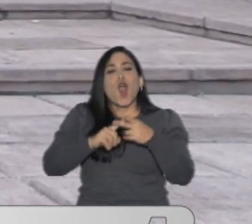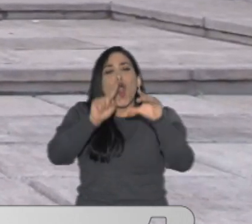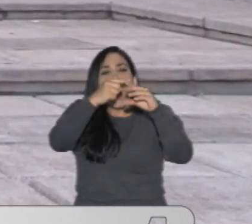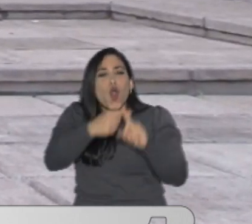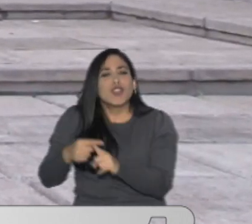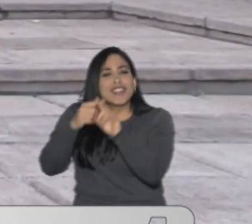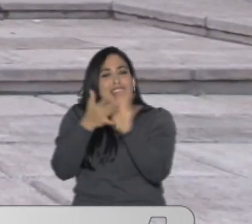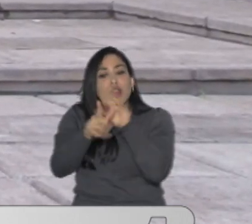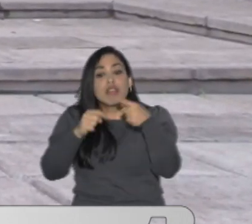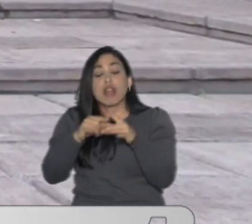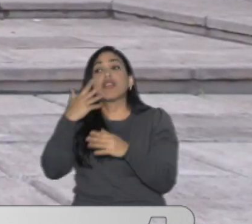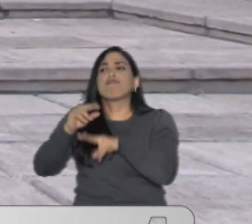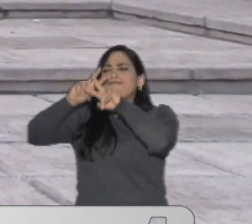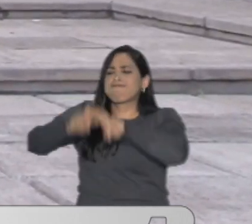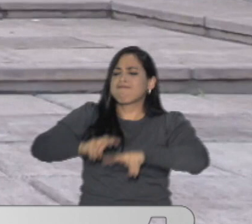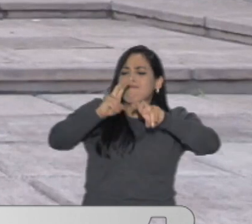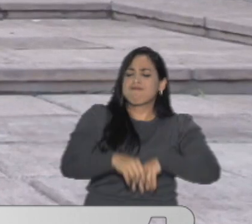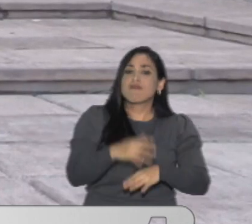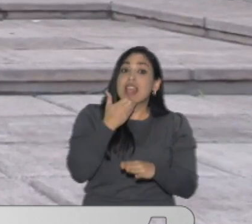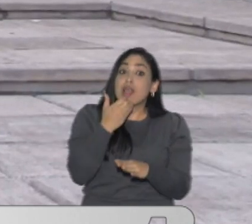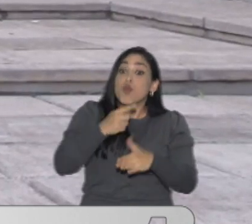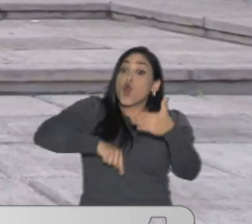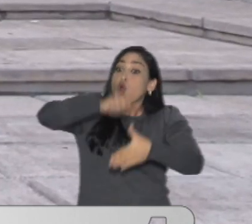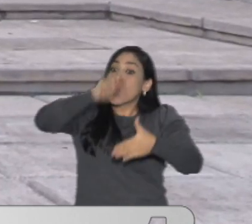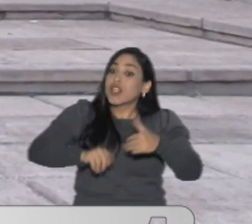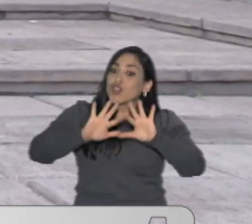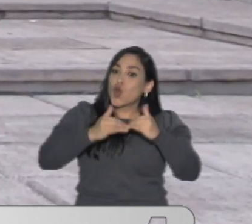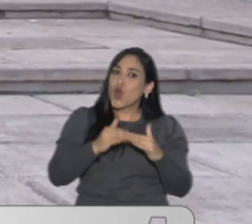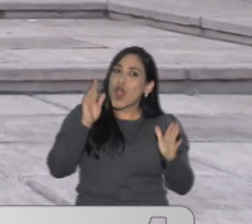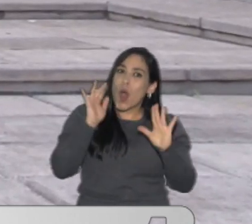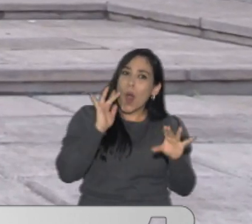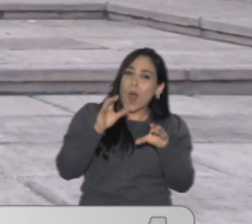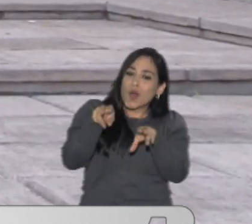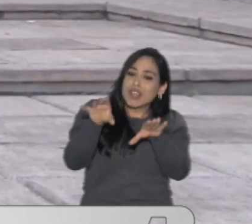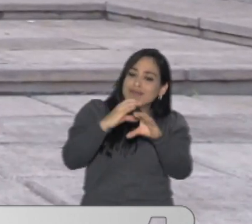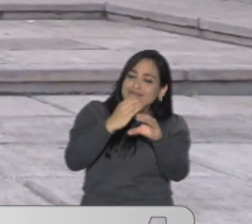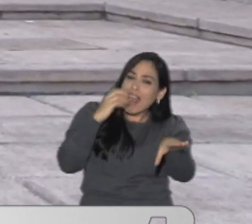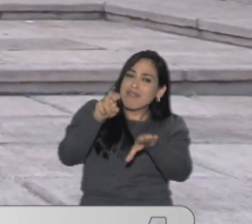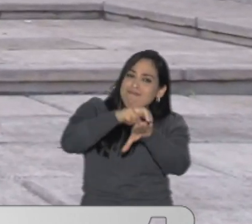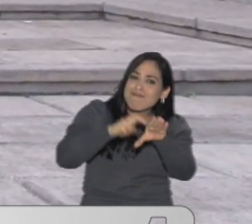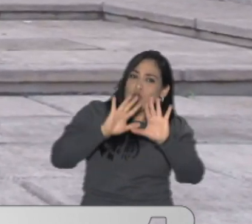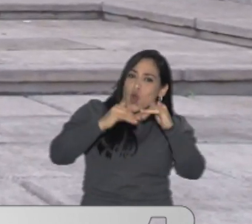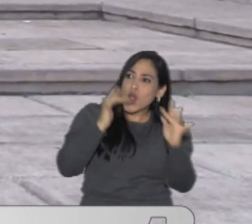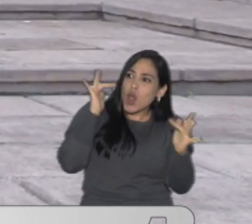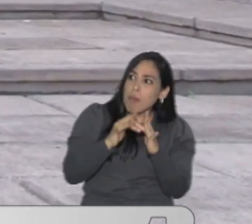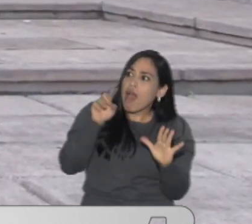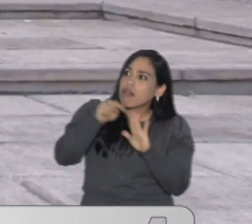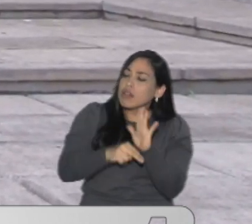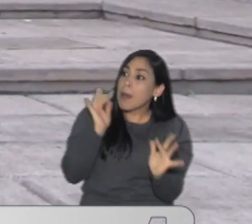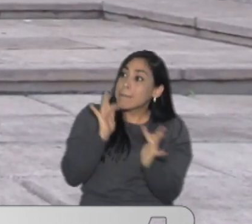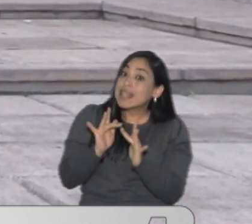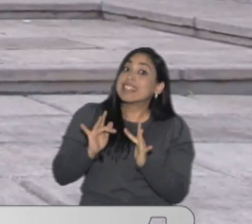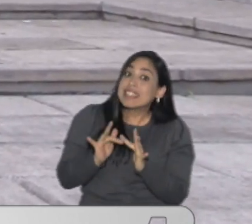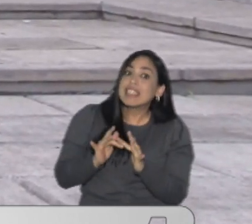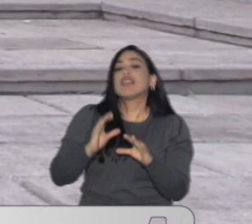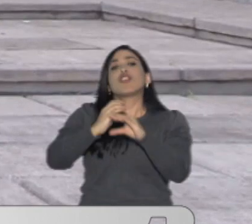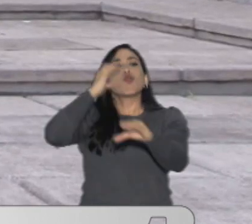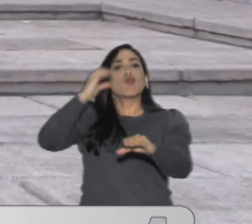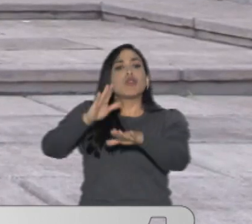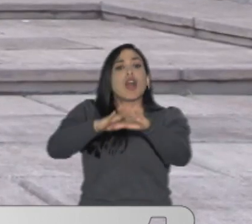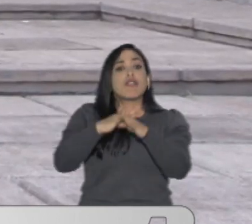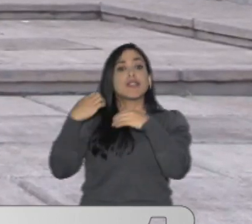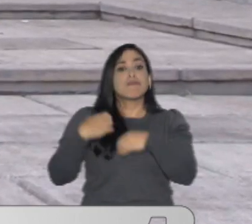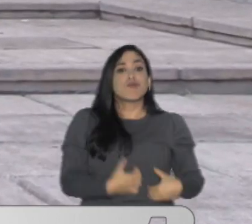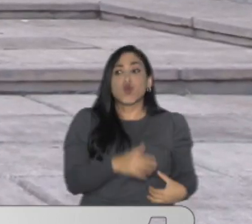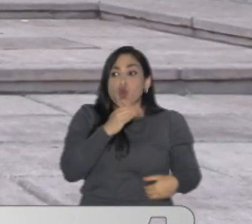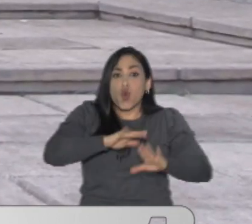abrieron investigaciones pertinentes para determinar si estos contratos de los transportes escolares están cumpliendo o no, dado que este bus tampoco tenía ni